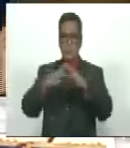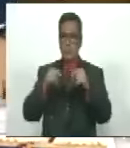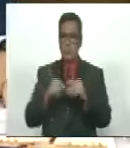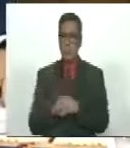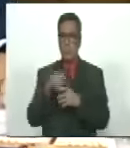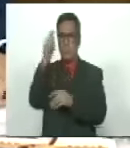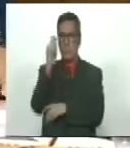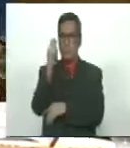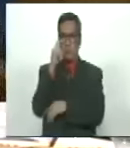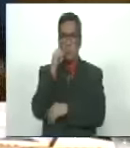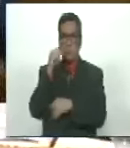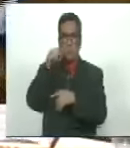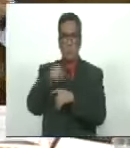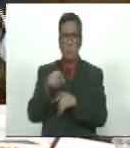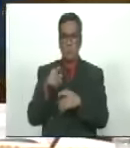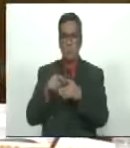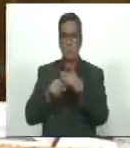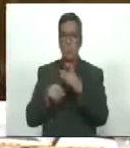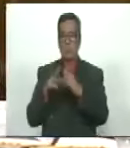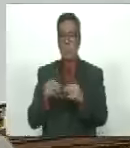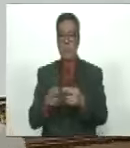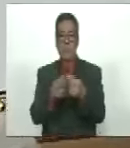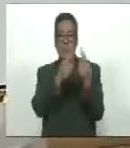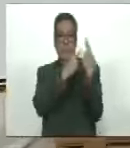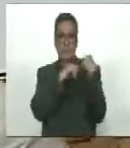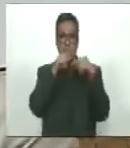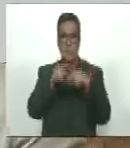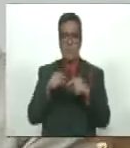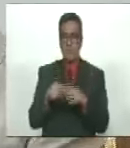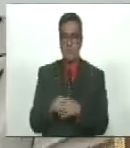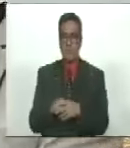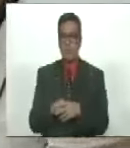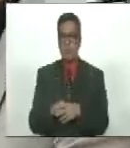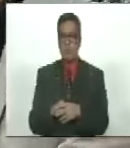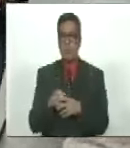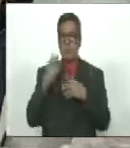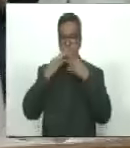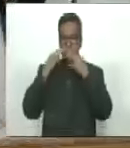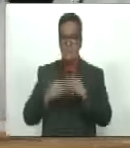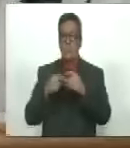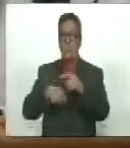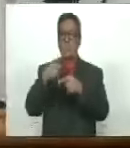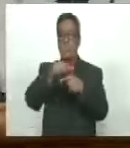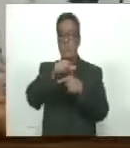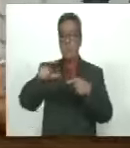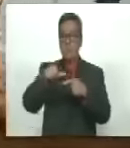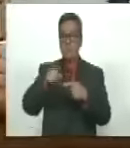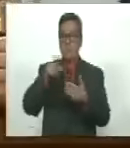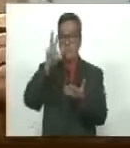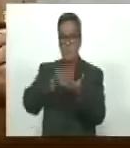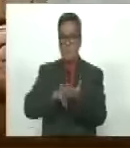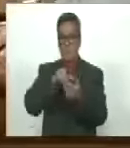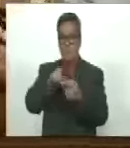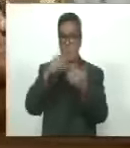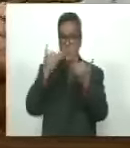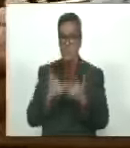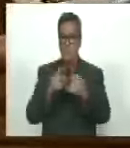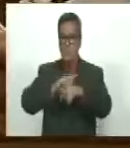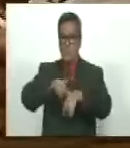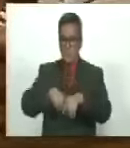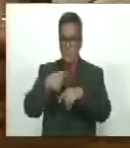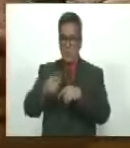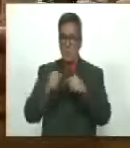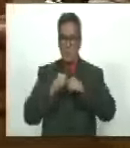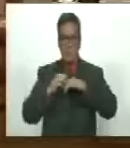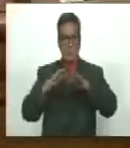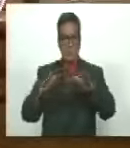los diputados de Política Interior, pues tenemos la mayor responsabilidad sobre esto. Y bueno, seguramente la otra semana estaremos aprobando, ya luego de haber un